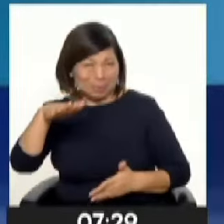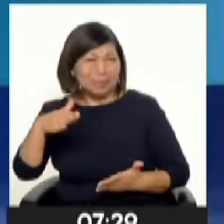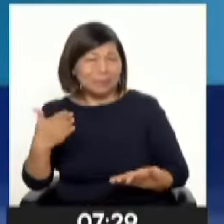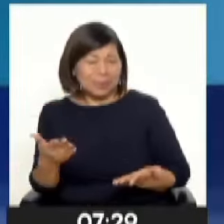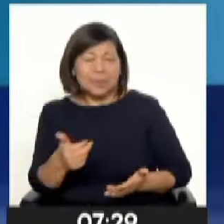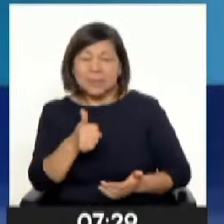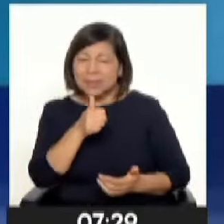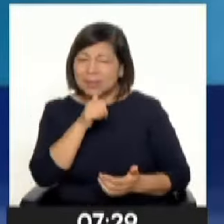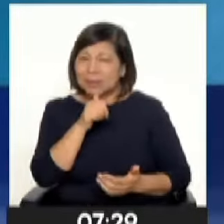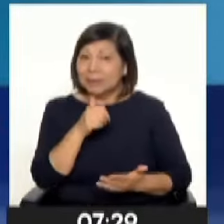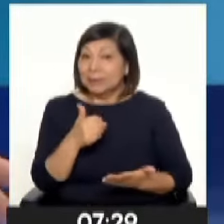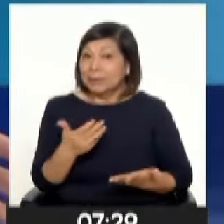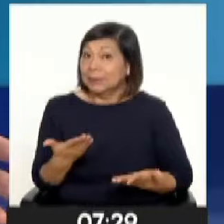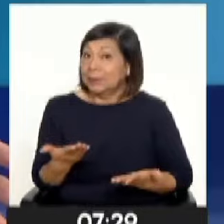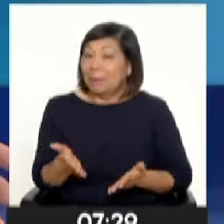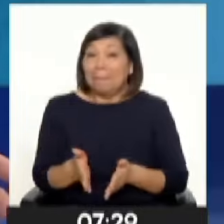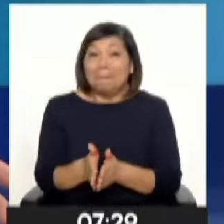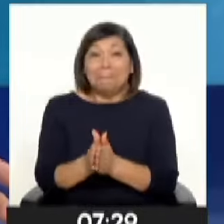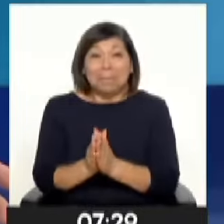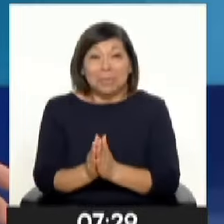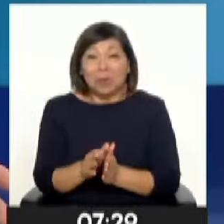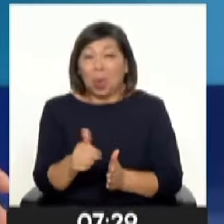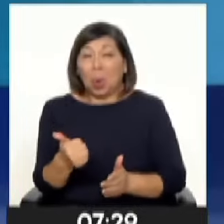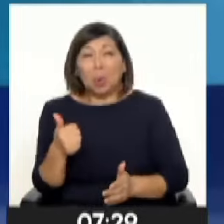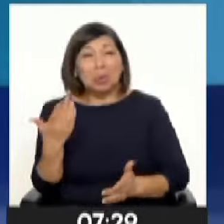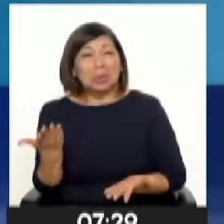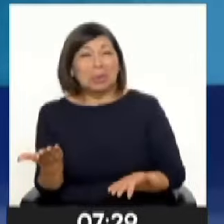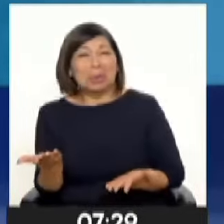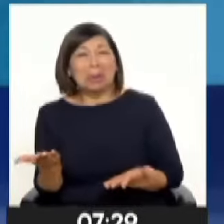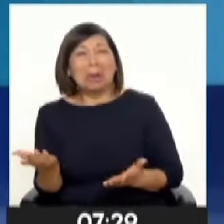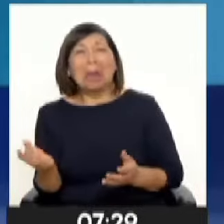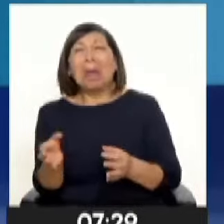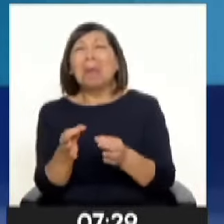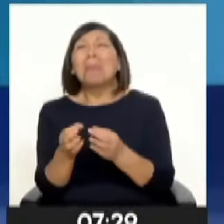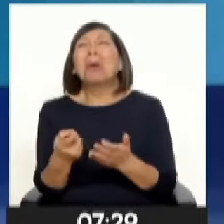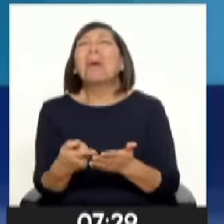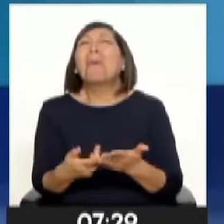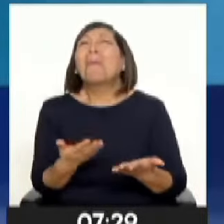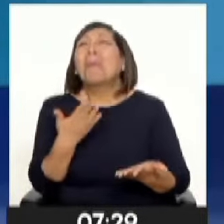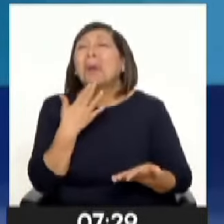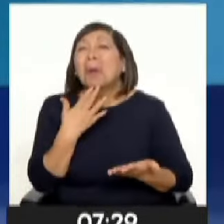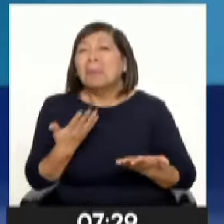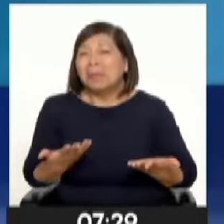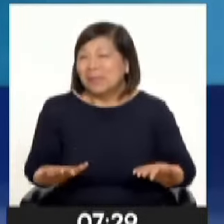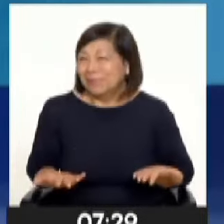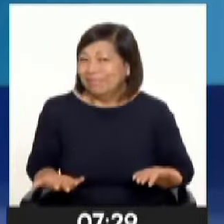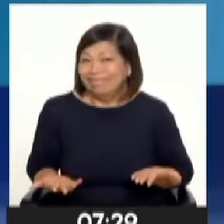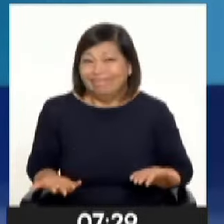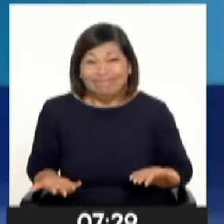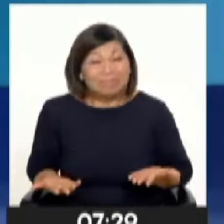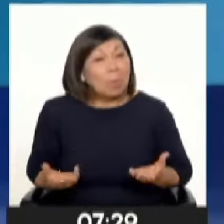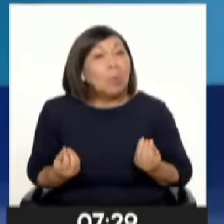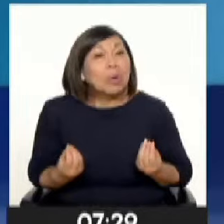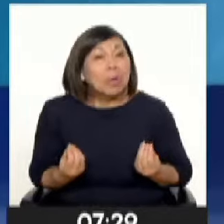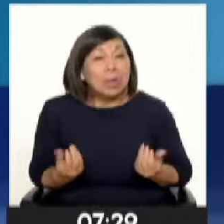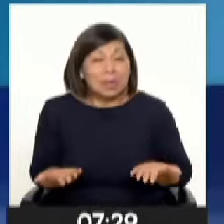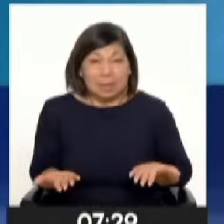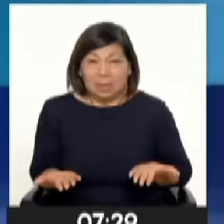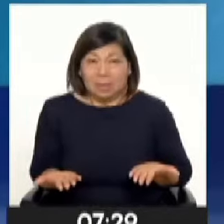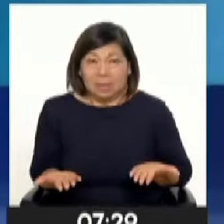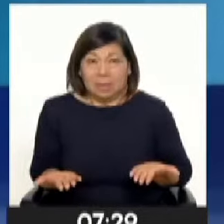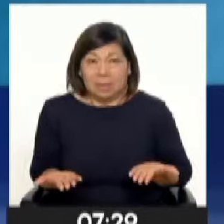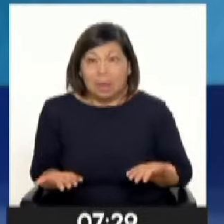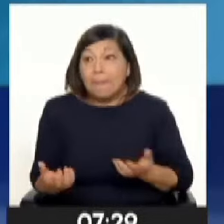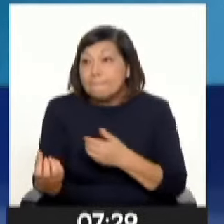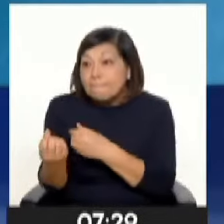es doloroso, y pidiendo a otros políticos que se explique por qué sucedió esto, ¿por qué no se ponen y no